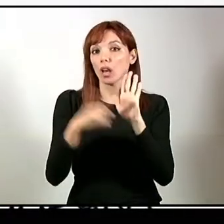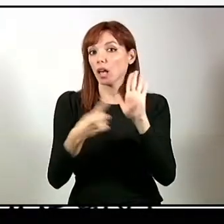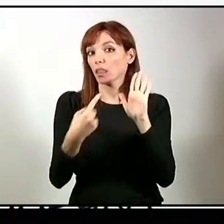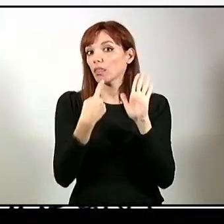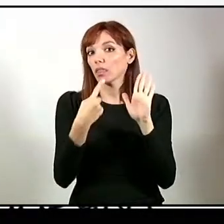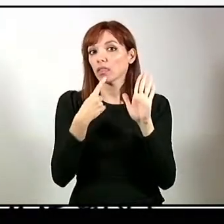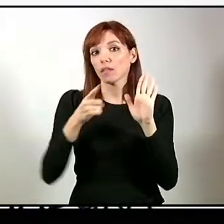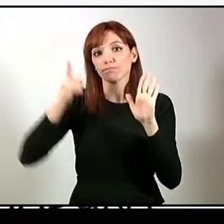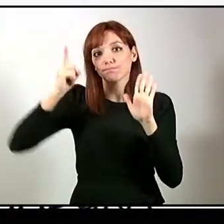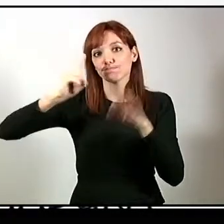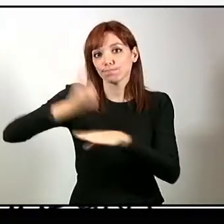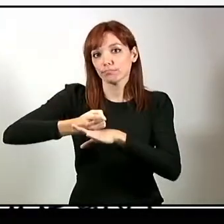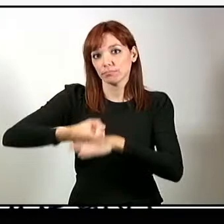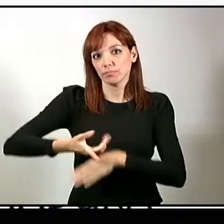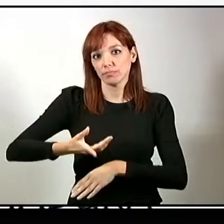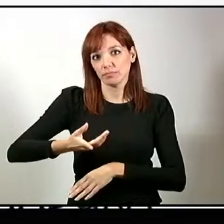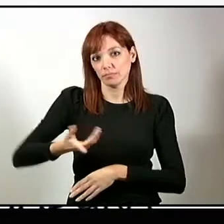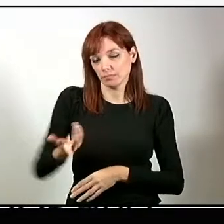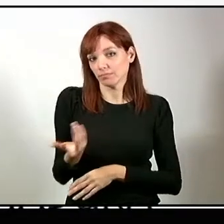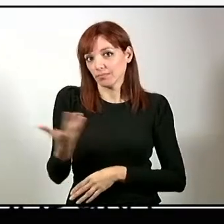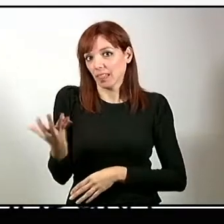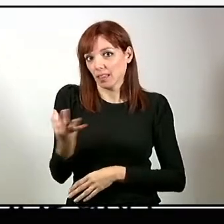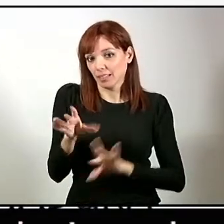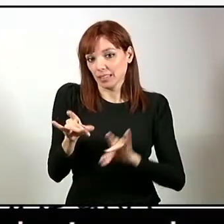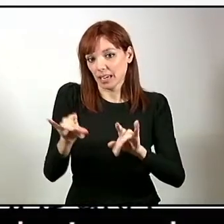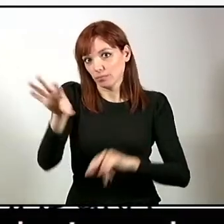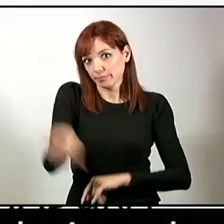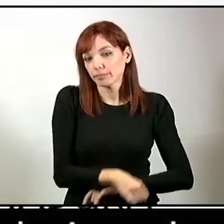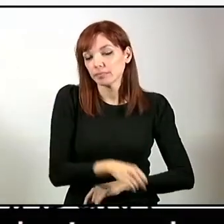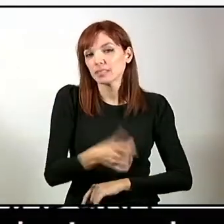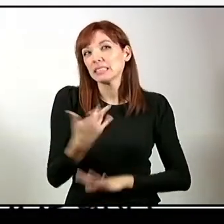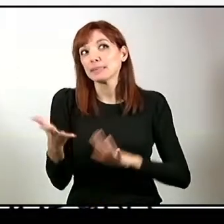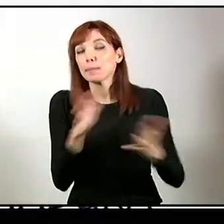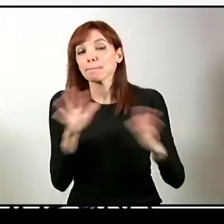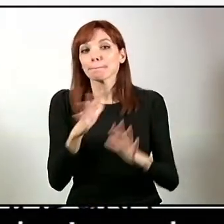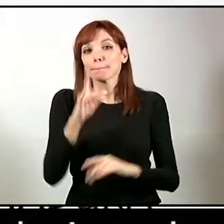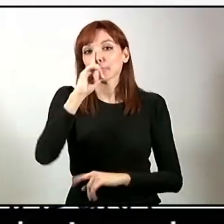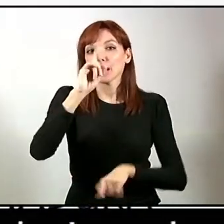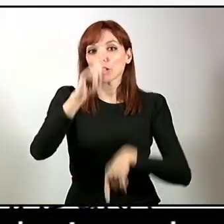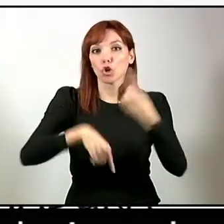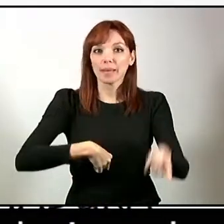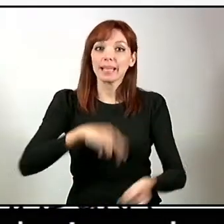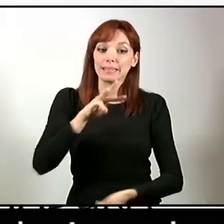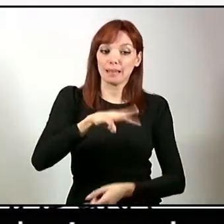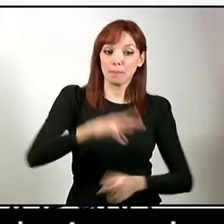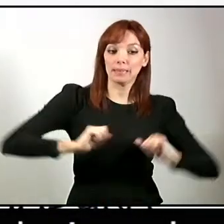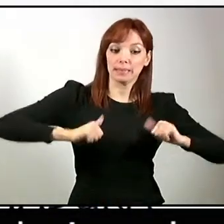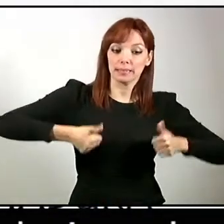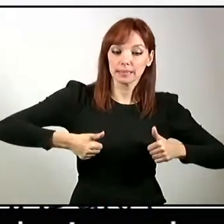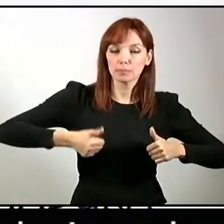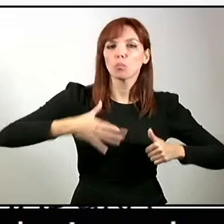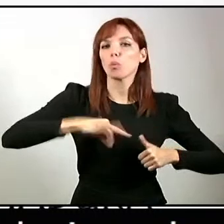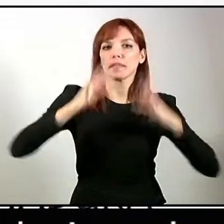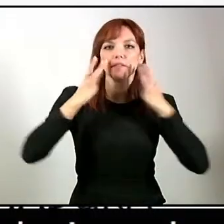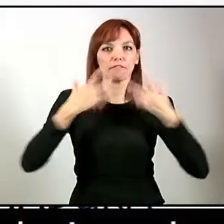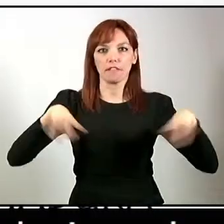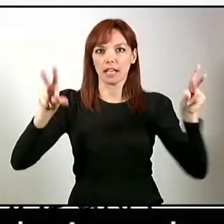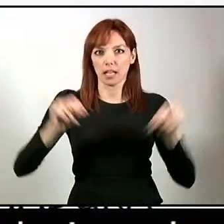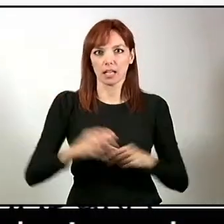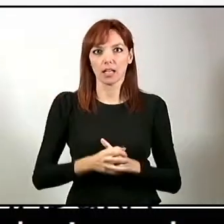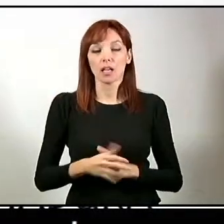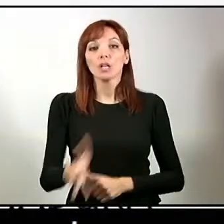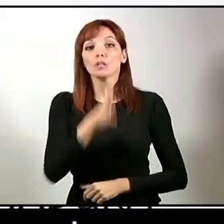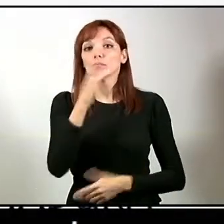expropiación forzosa y nosotros calculamos que en el primer trimestre del año 2023 puedan estar finalizadas. Por eso, en